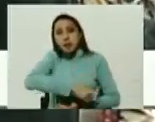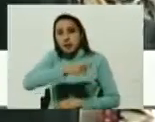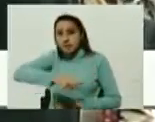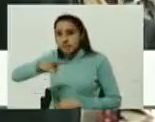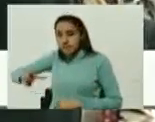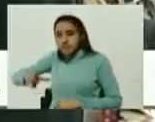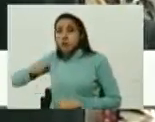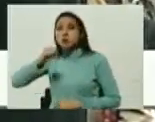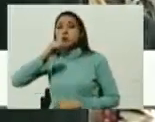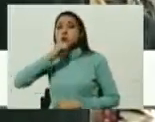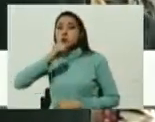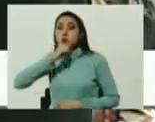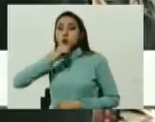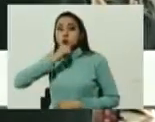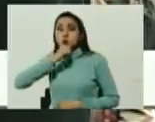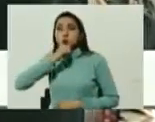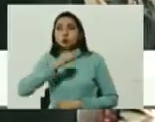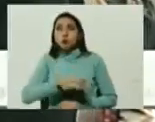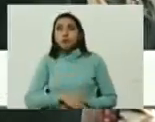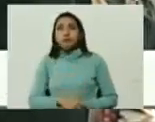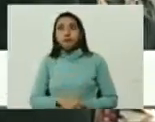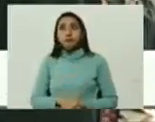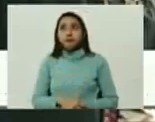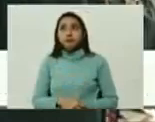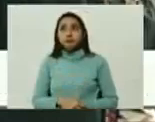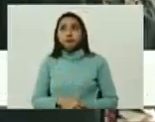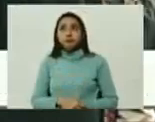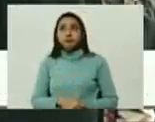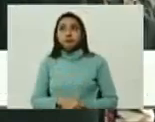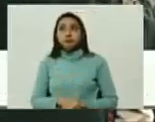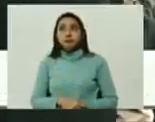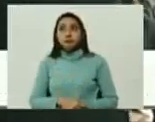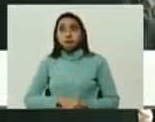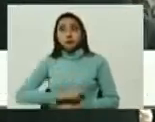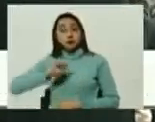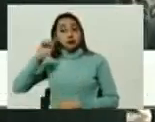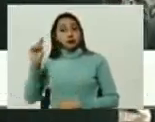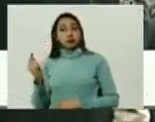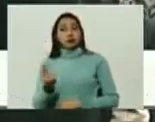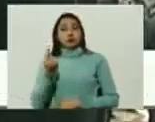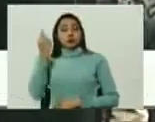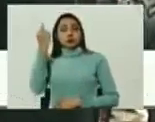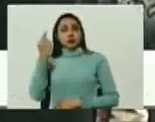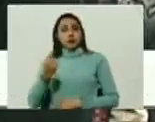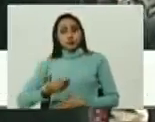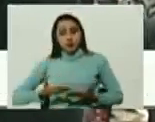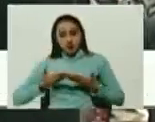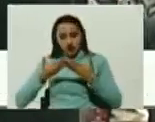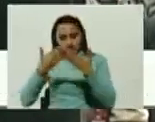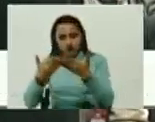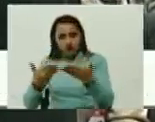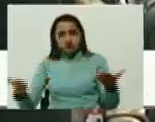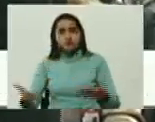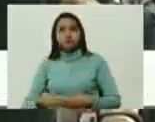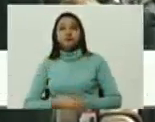de las adultas y los adultos mayores en primer lugar para enviar